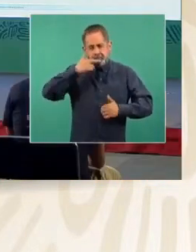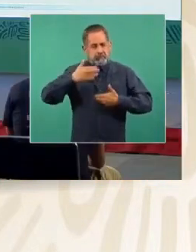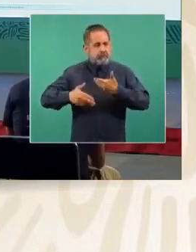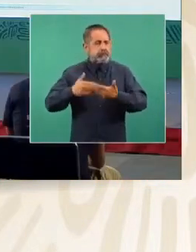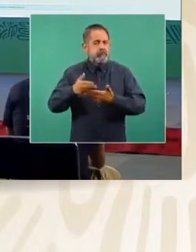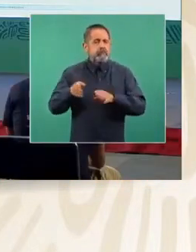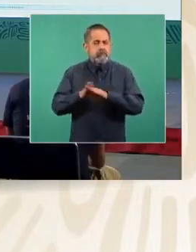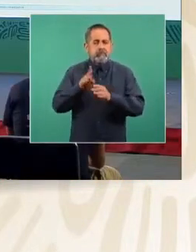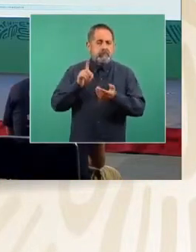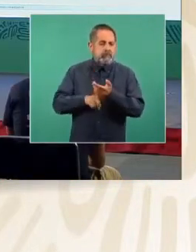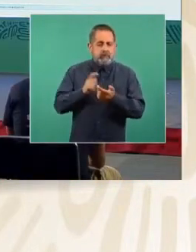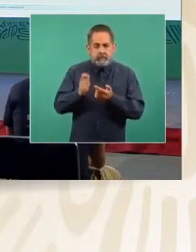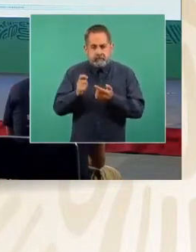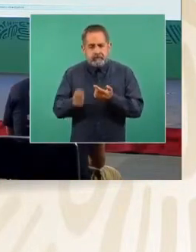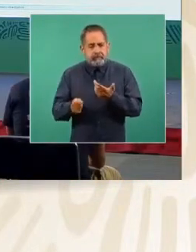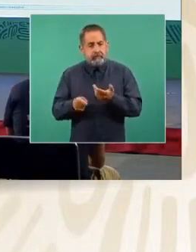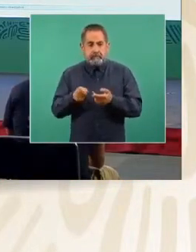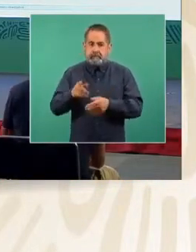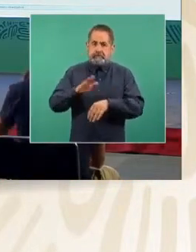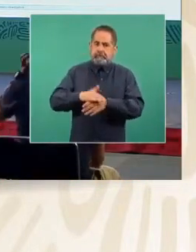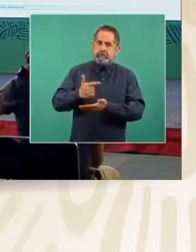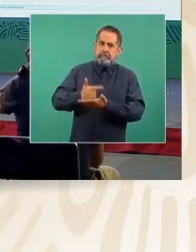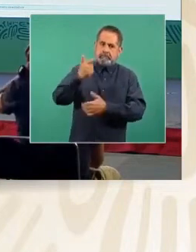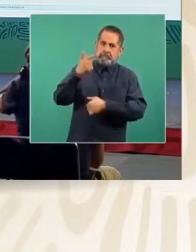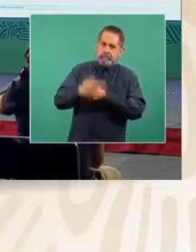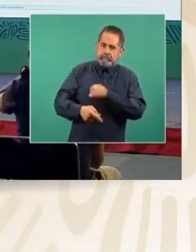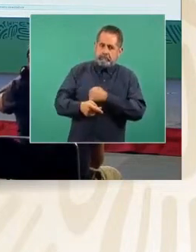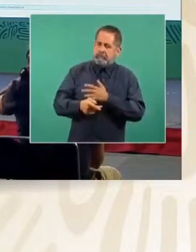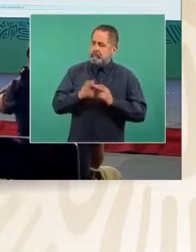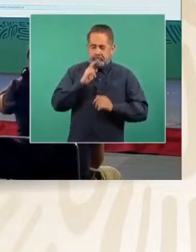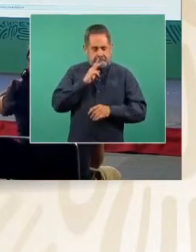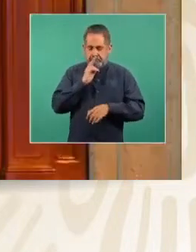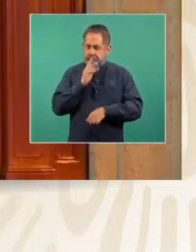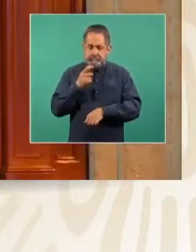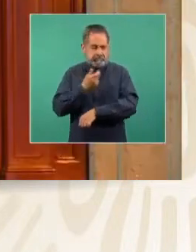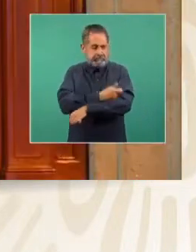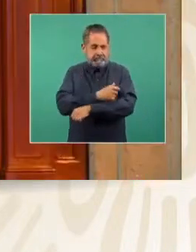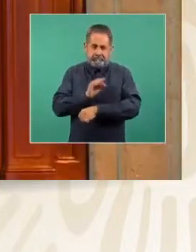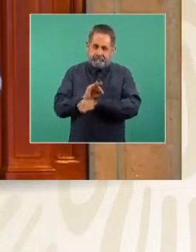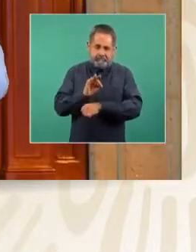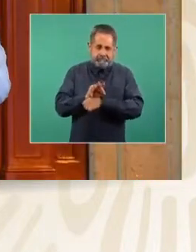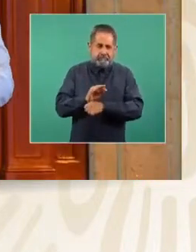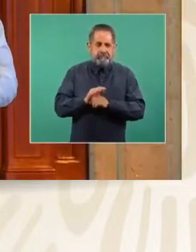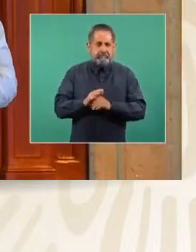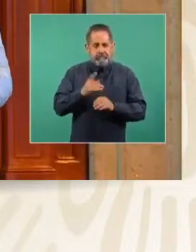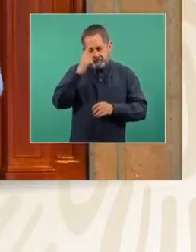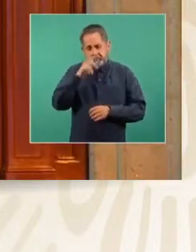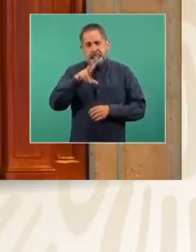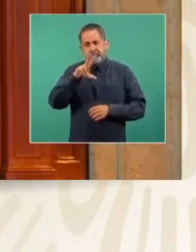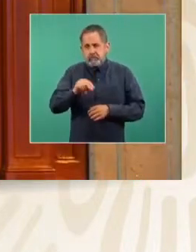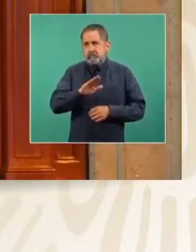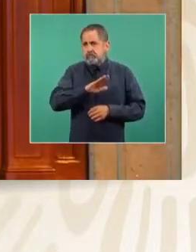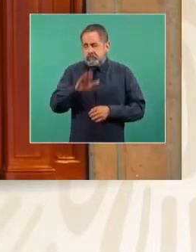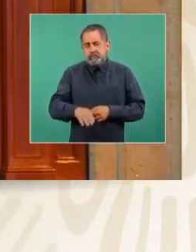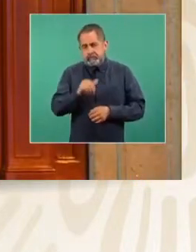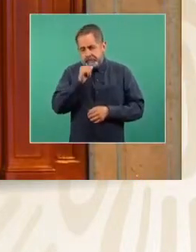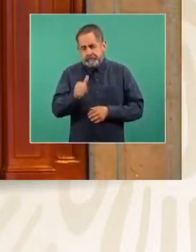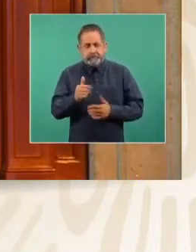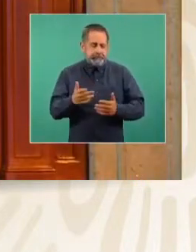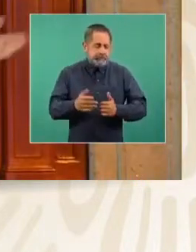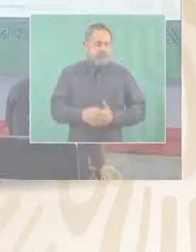más alto riesgo de precisamente tener estas condiciones, es decir, enfermar gravemente y fallecer a consecuencia de